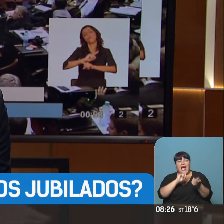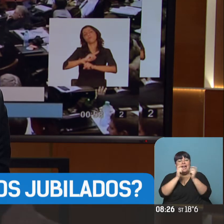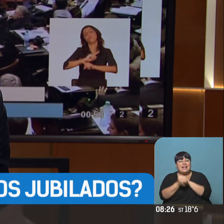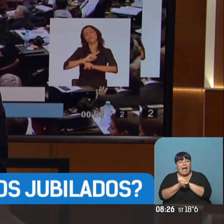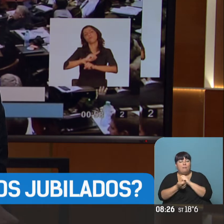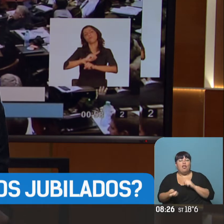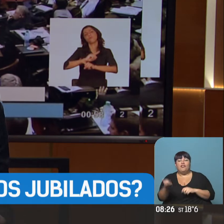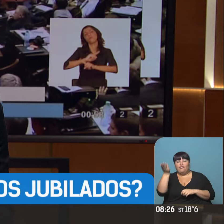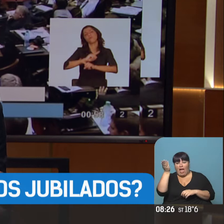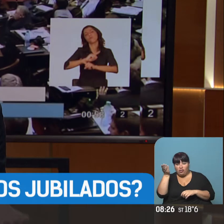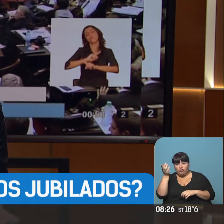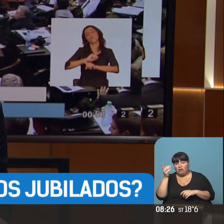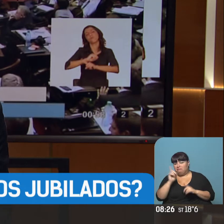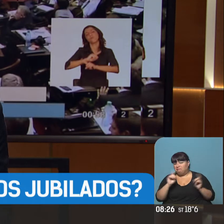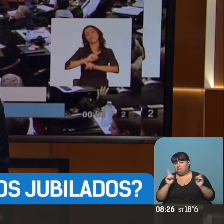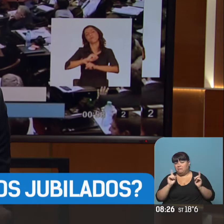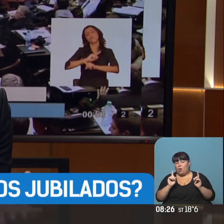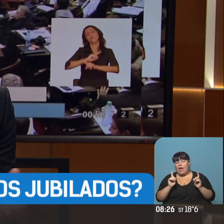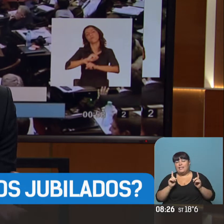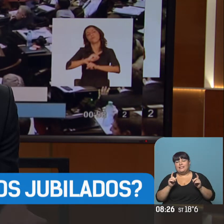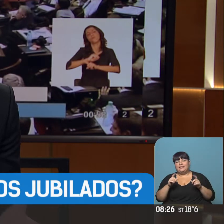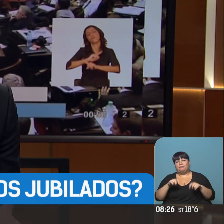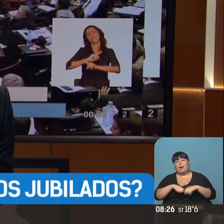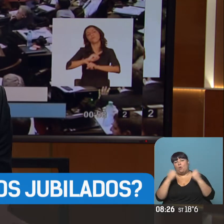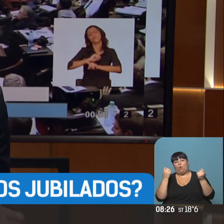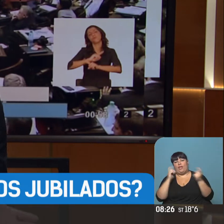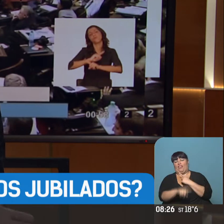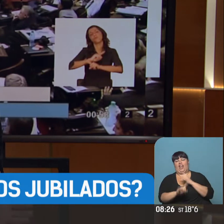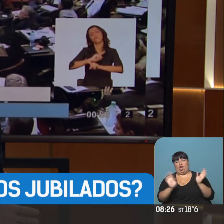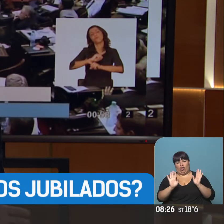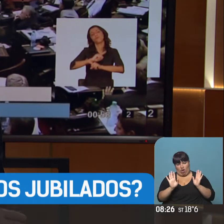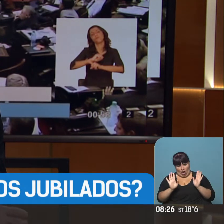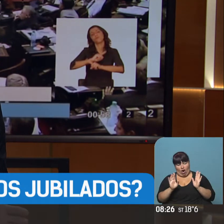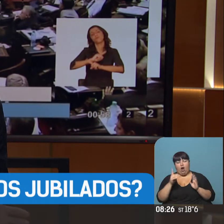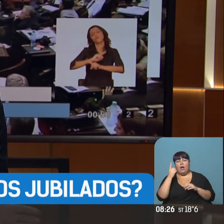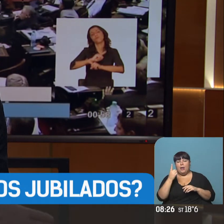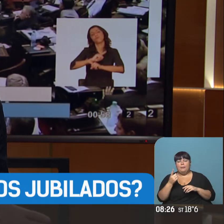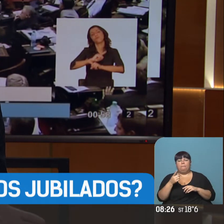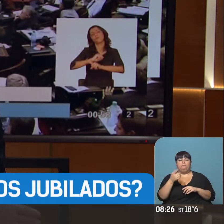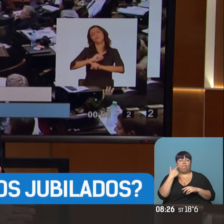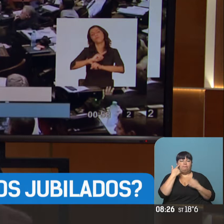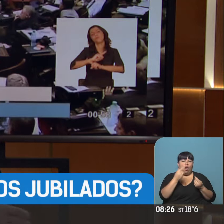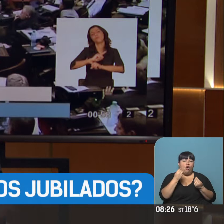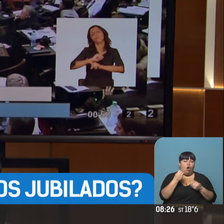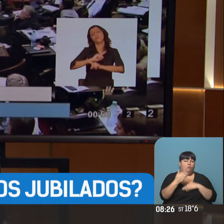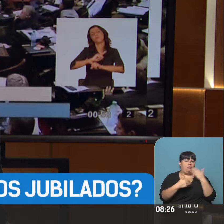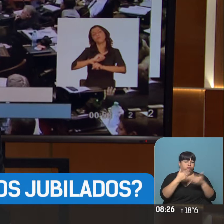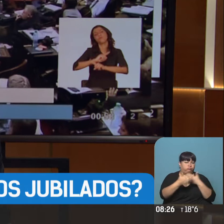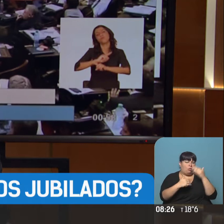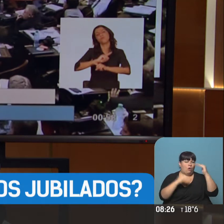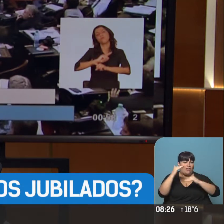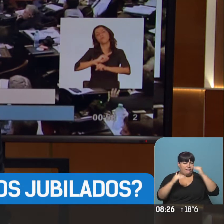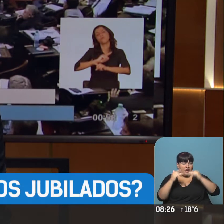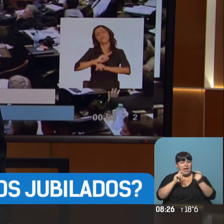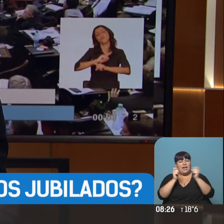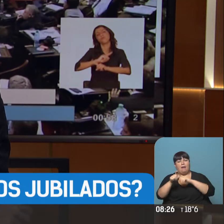de inflación no necesariamente genera un daño directo. Pasamos de mirar cómo evoluciona una variable y pasamos a